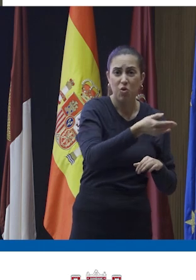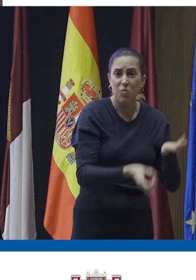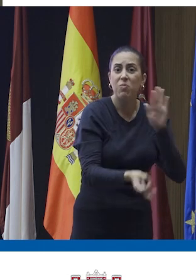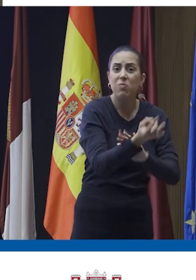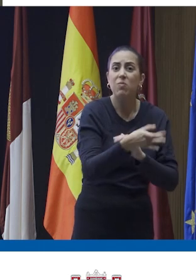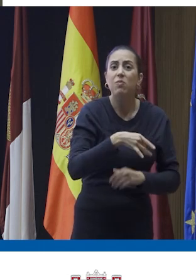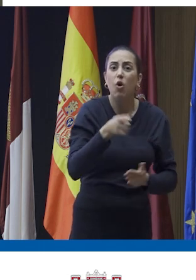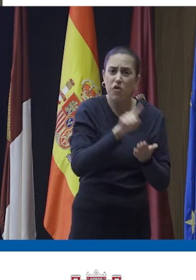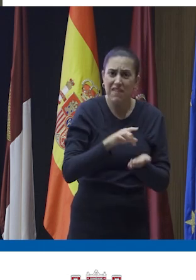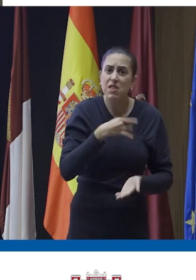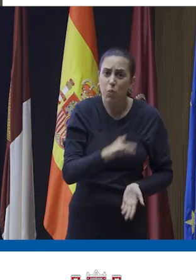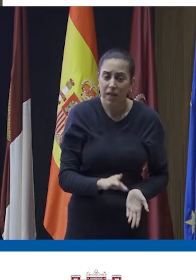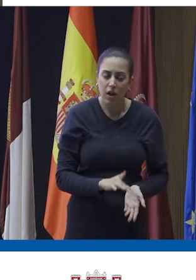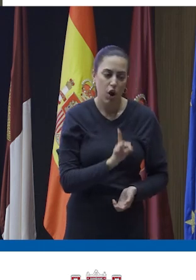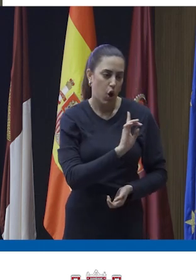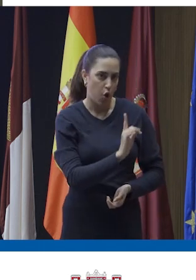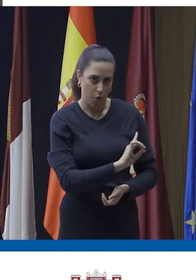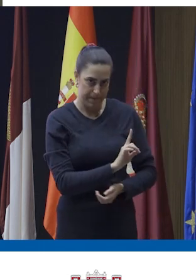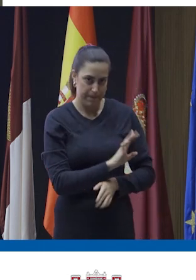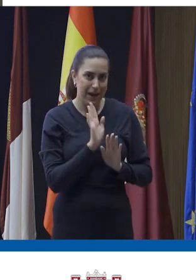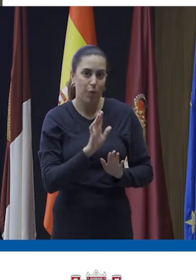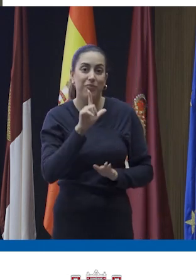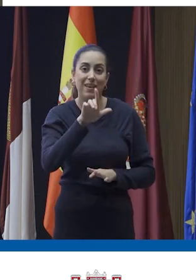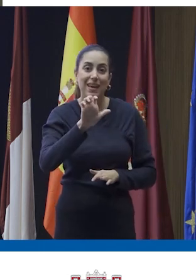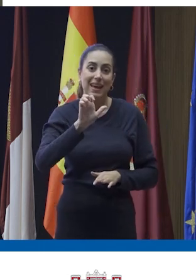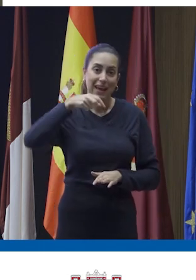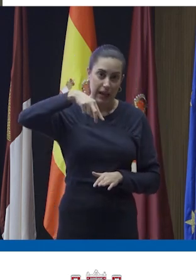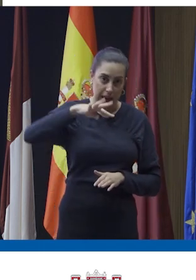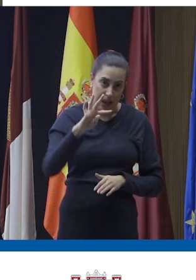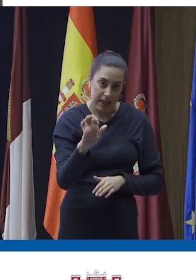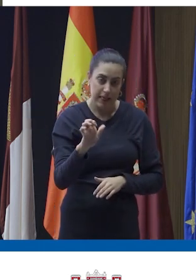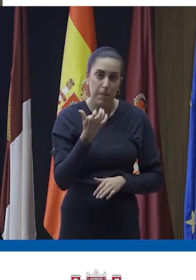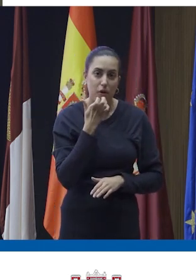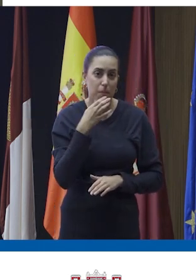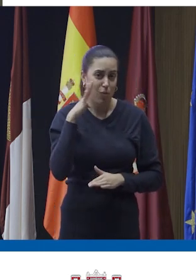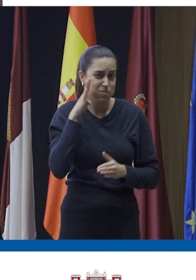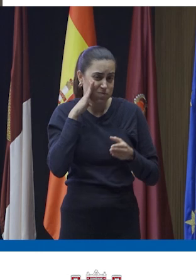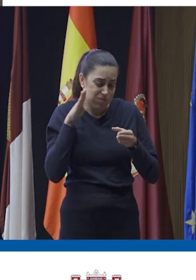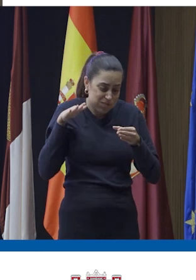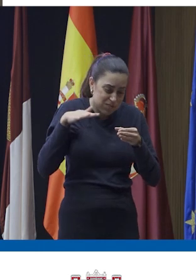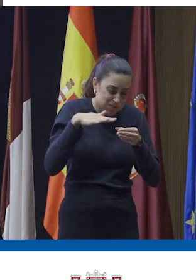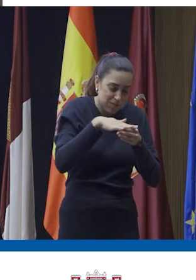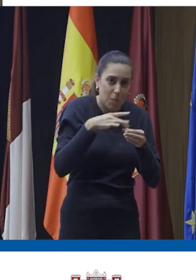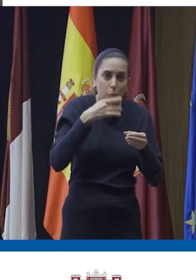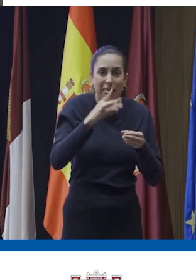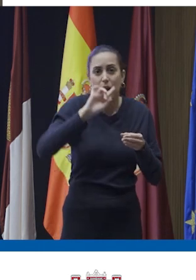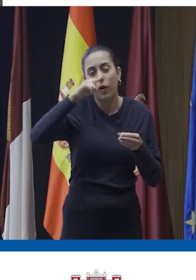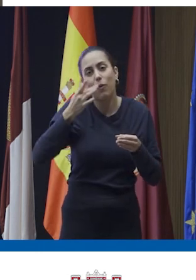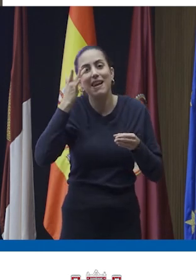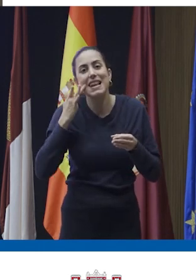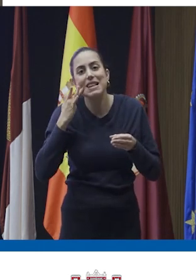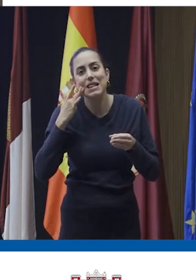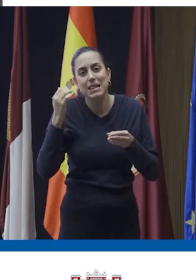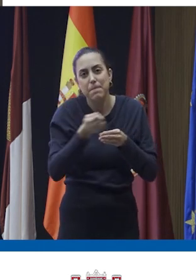lo que sí que puede pasar es que se ensucie la lentilla, que se produzca una opacificación de la cápsula posterior y que haya que limpiarla con láser.